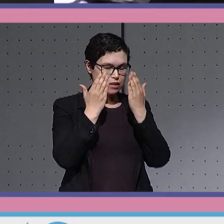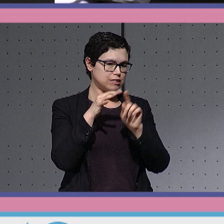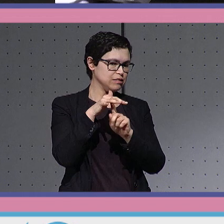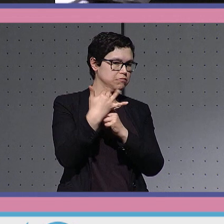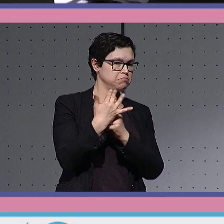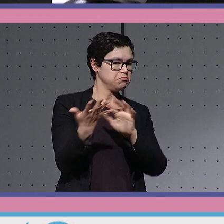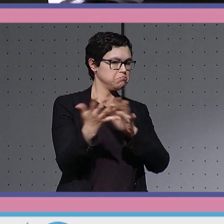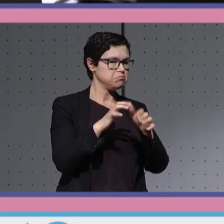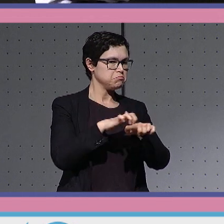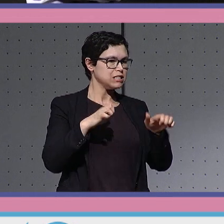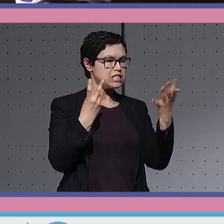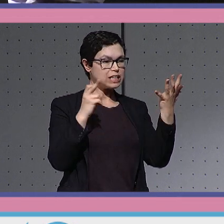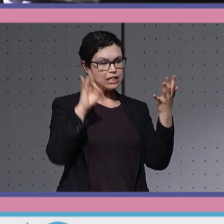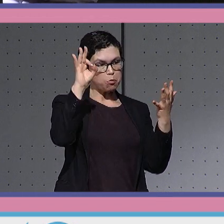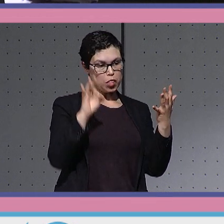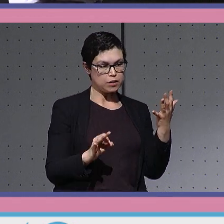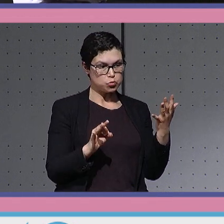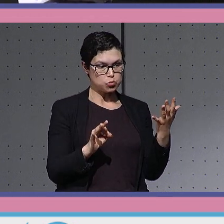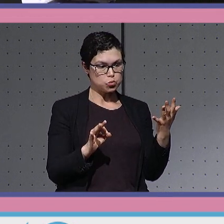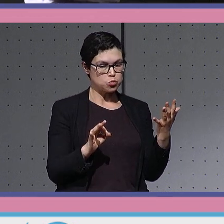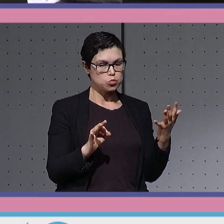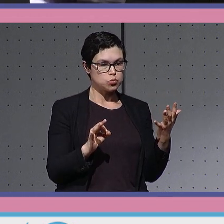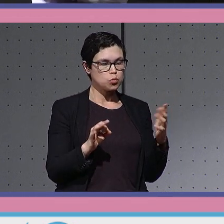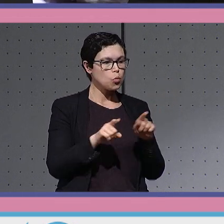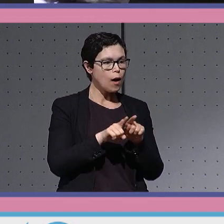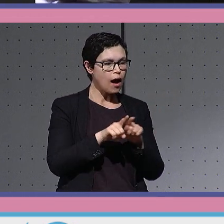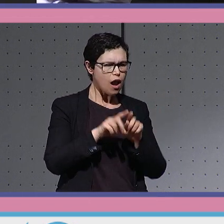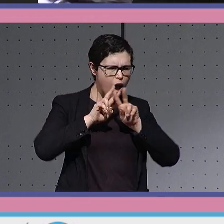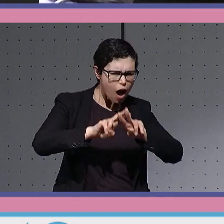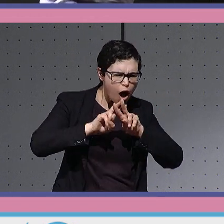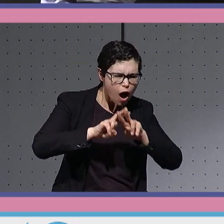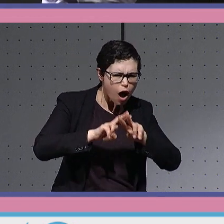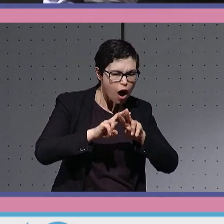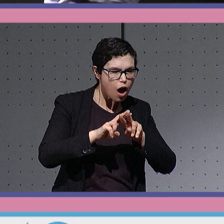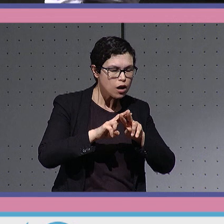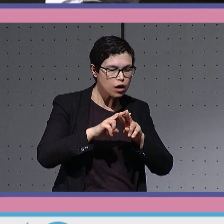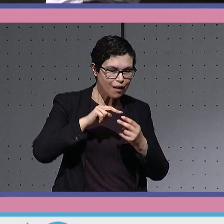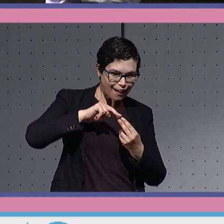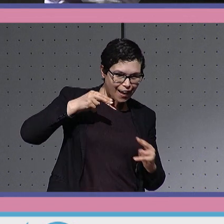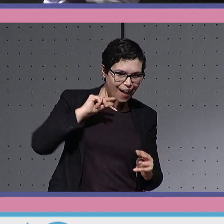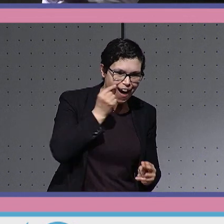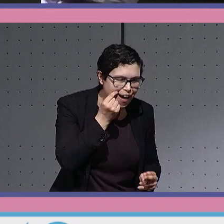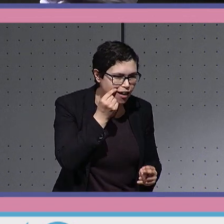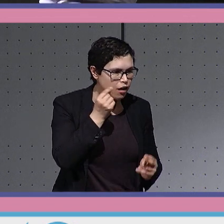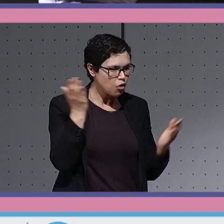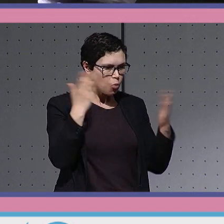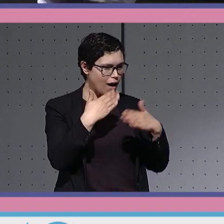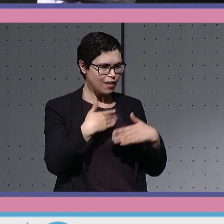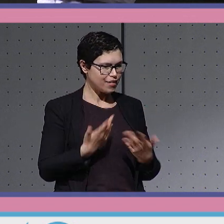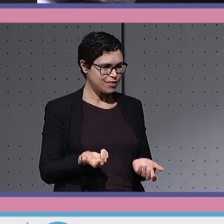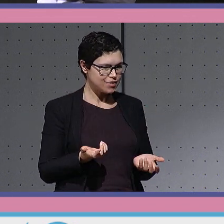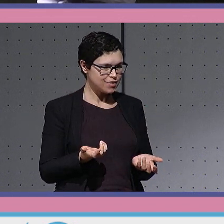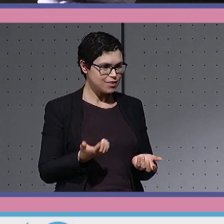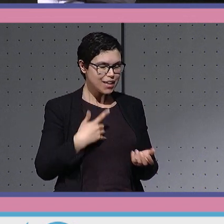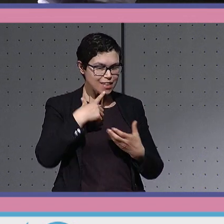sindrómico, no vamos a encontrar nunca ningún gen mutado, porque no lo tiene. Son variaciones que